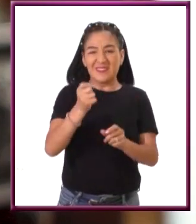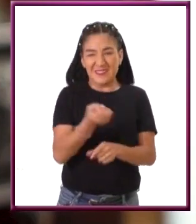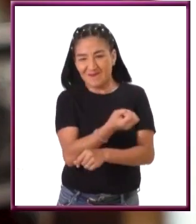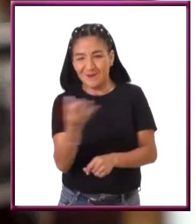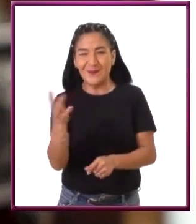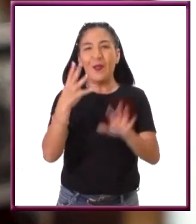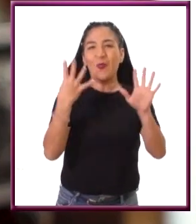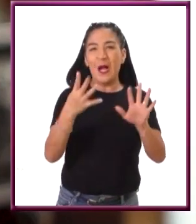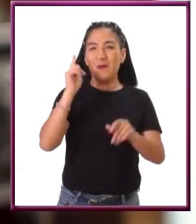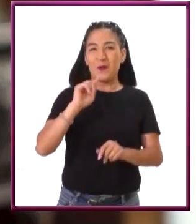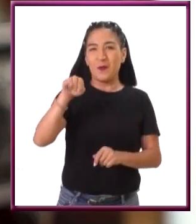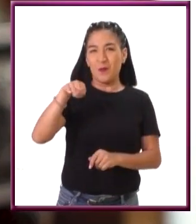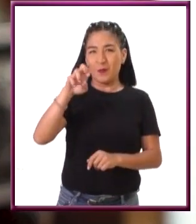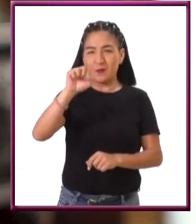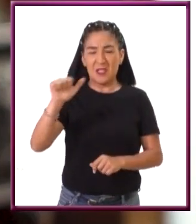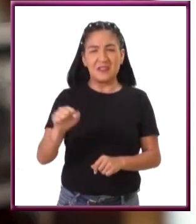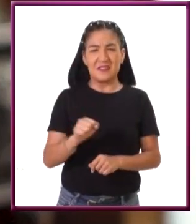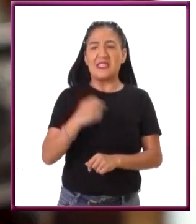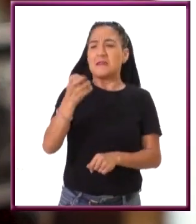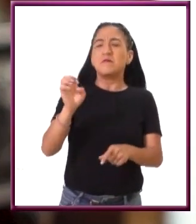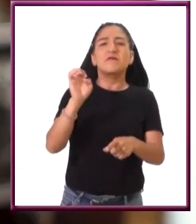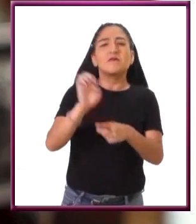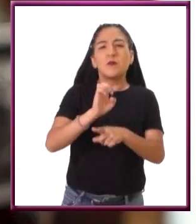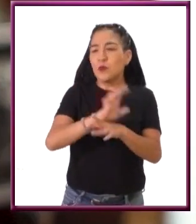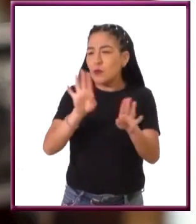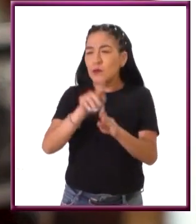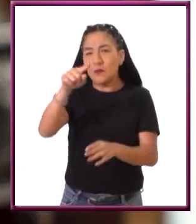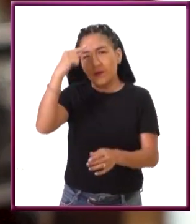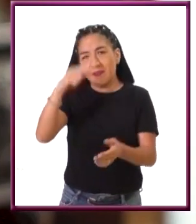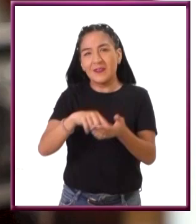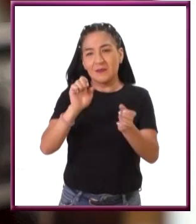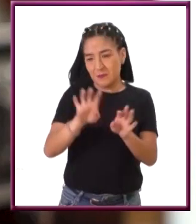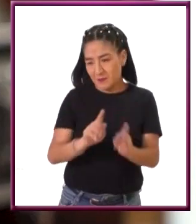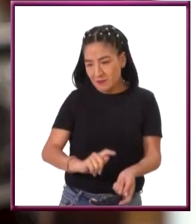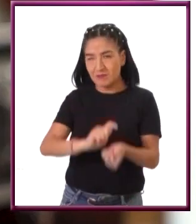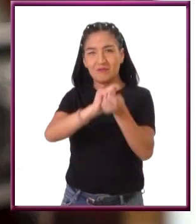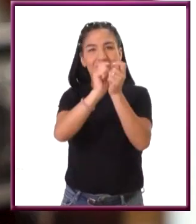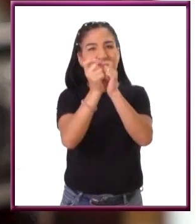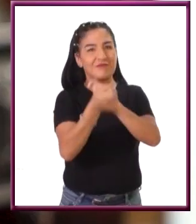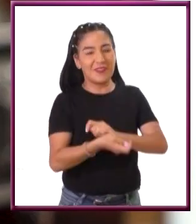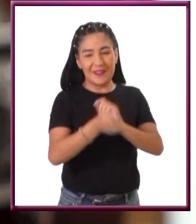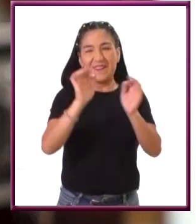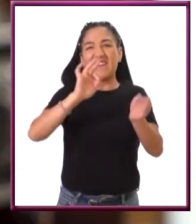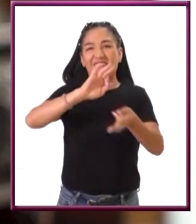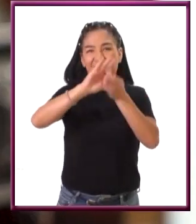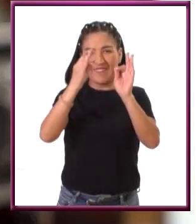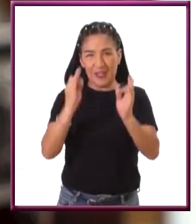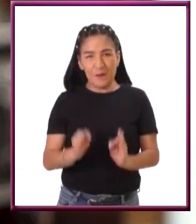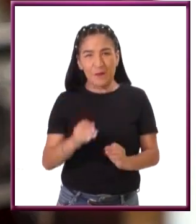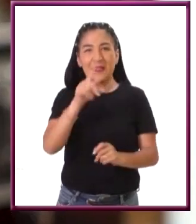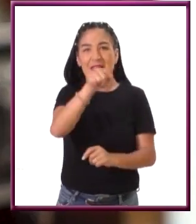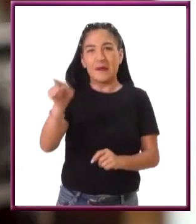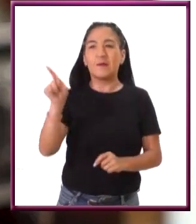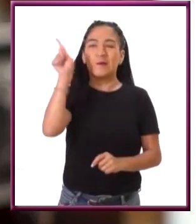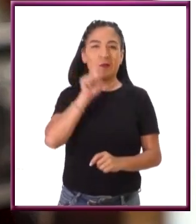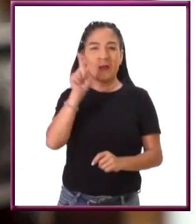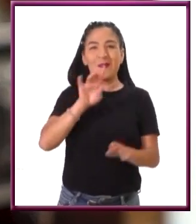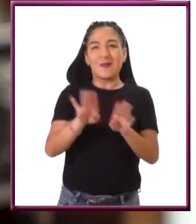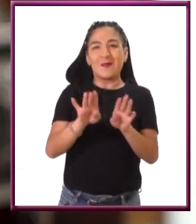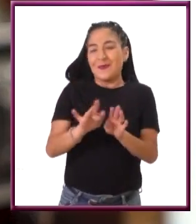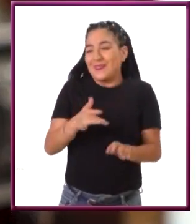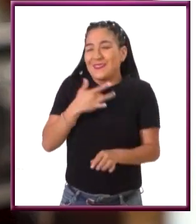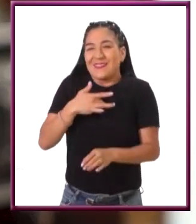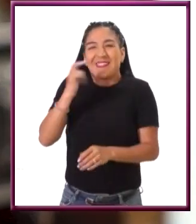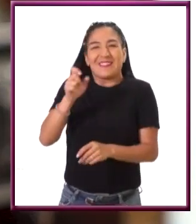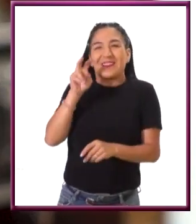musas. Entonces, ¿cómo crees que ha evolucionado la figura de las musas puestas como estas mujeres